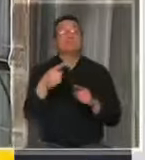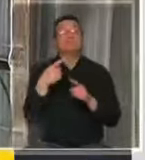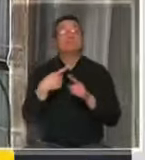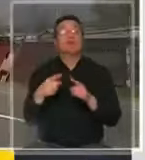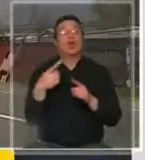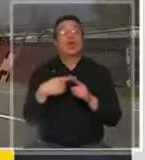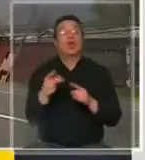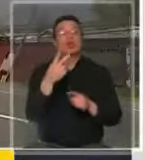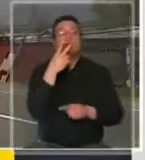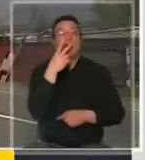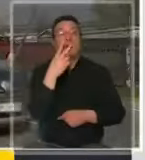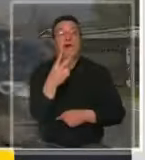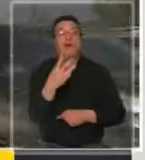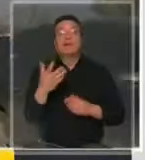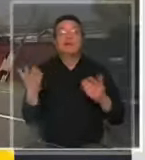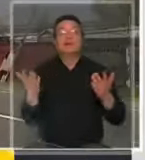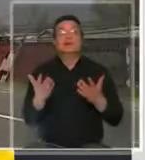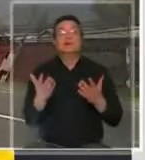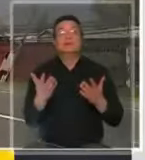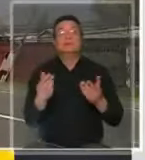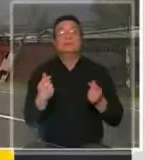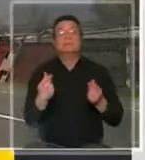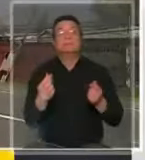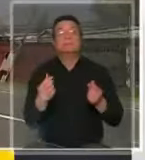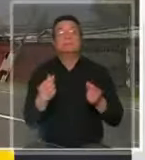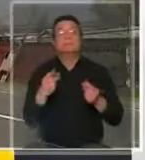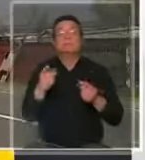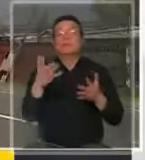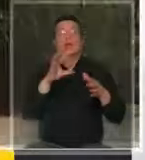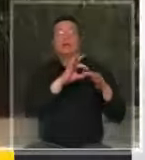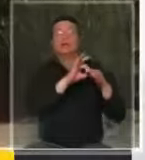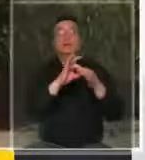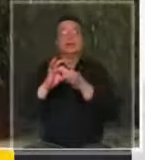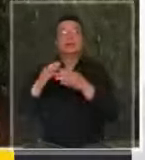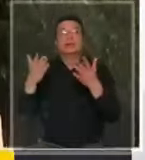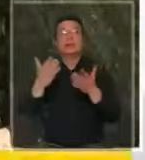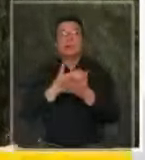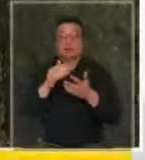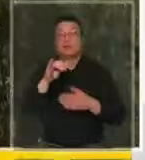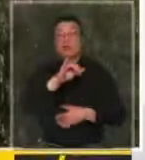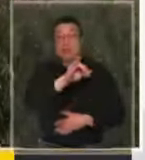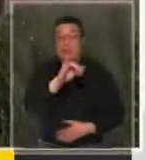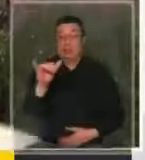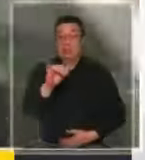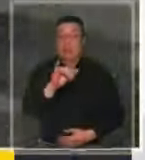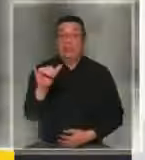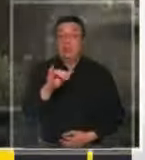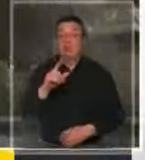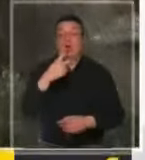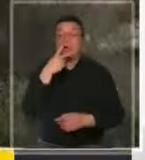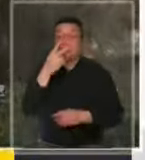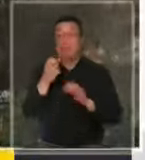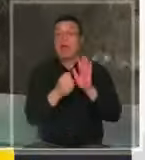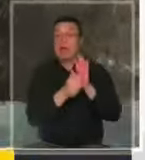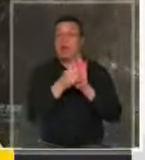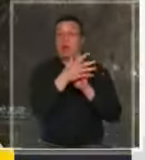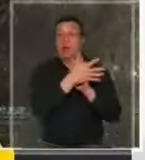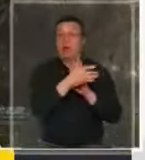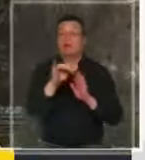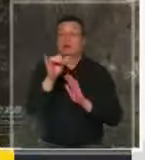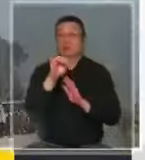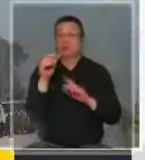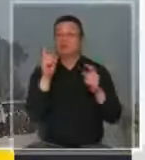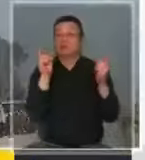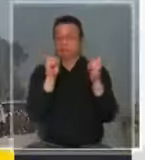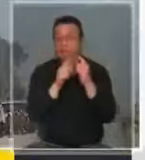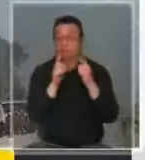revisando lo que es la contingencia de estas últimas horas. Ya vamos a estar en la región de la Araucanía, porque sí, como dice